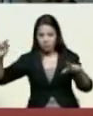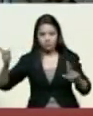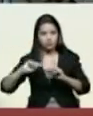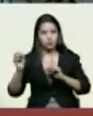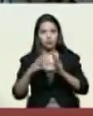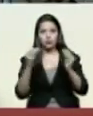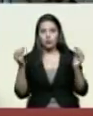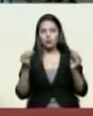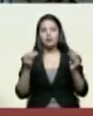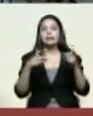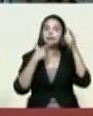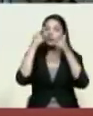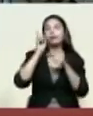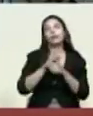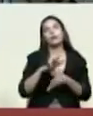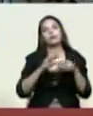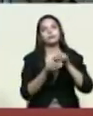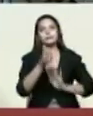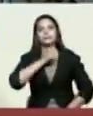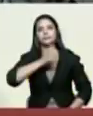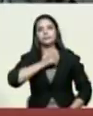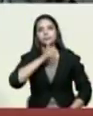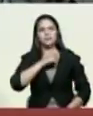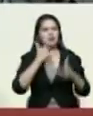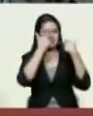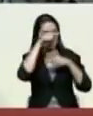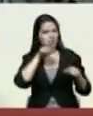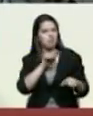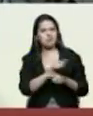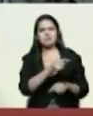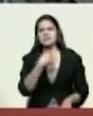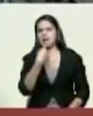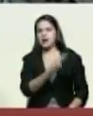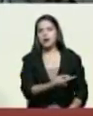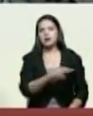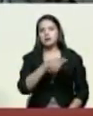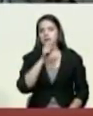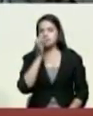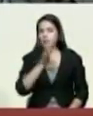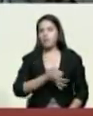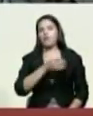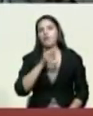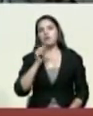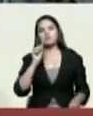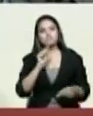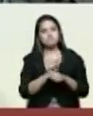Y tuvo él que adaptarse. ¿Y cómo le decían al comandante Chávez? Vamos